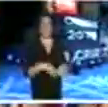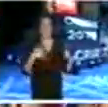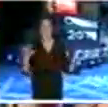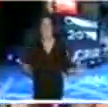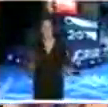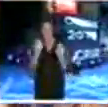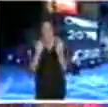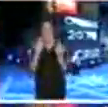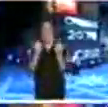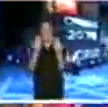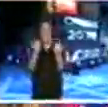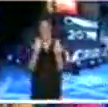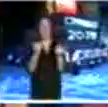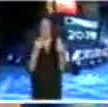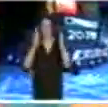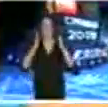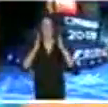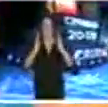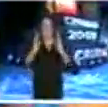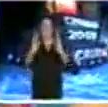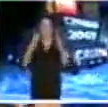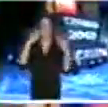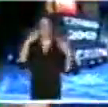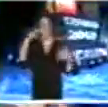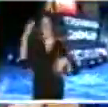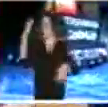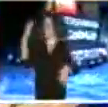Vente a ver mi paseo de la fama aquí.